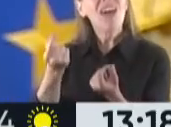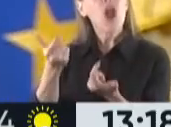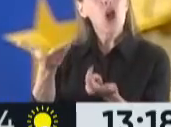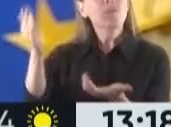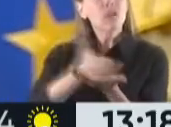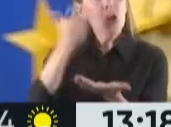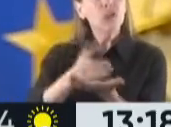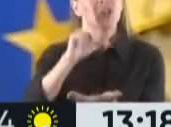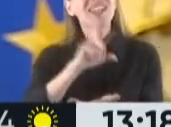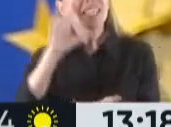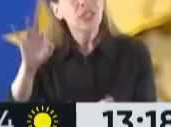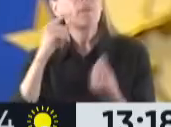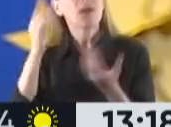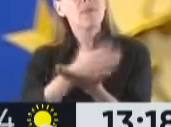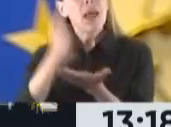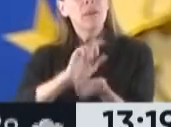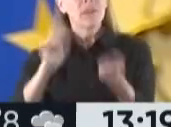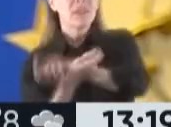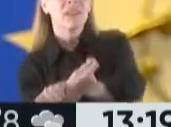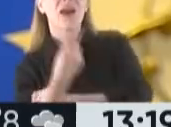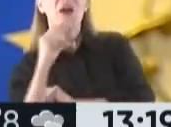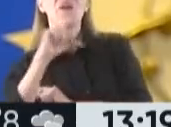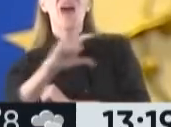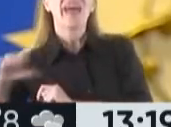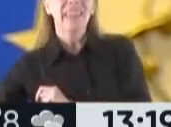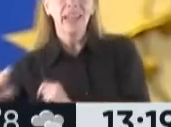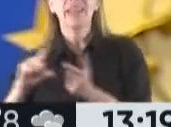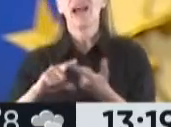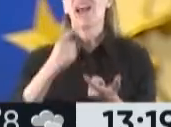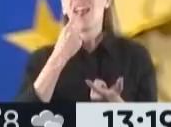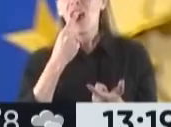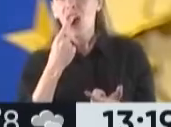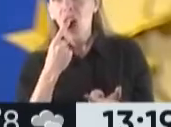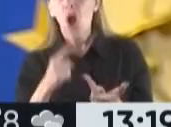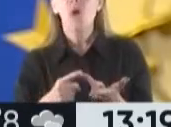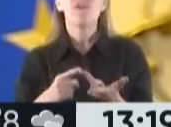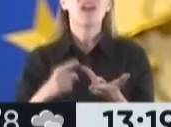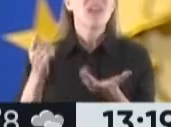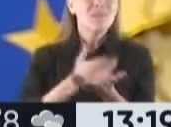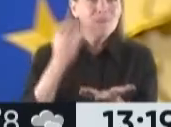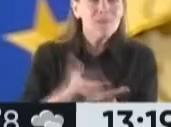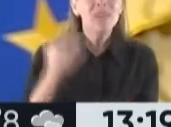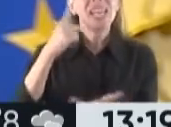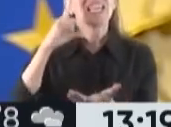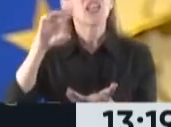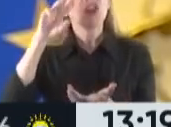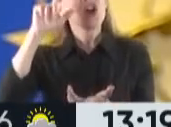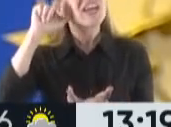de la producción de baterías, en la explotación de cobre, en la explotación de hidrógeno verde,